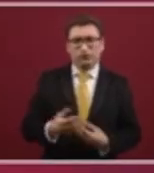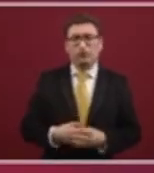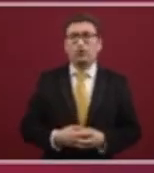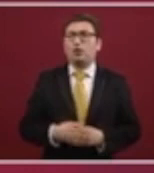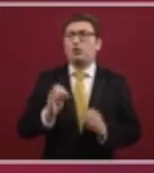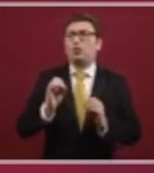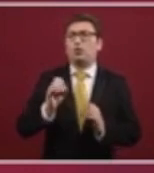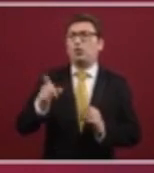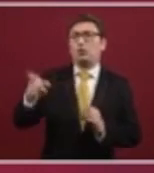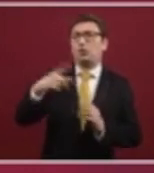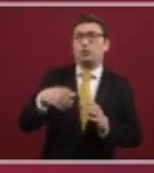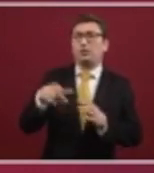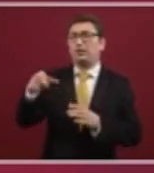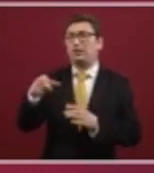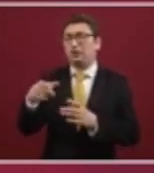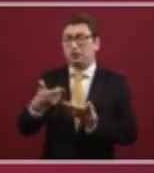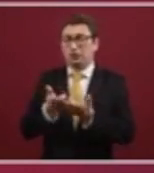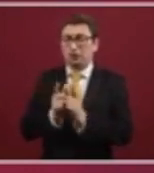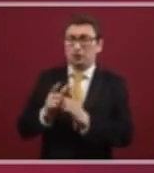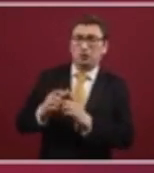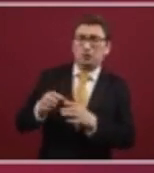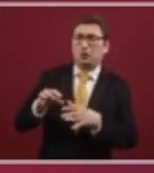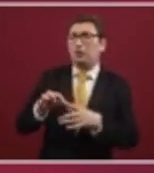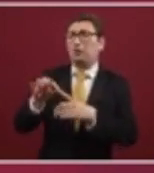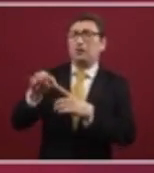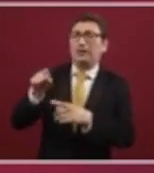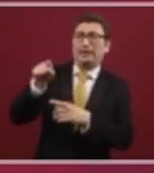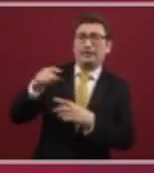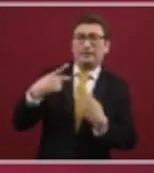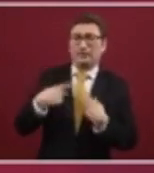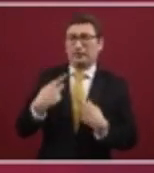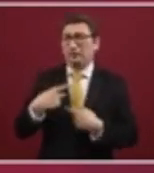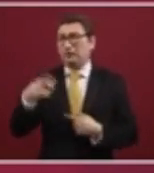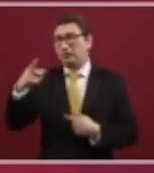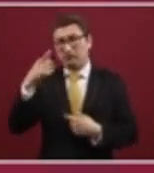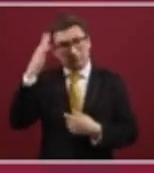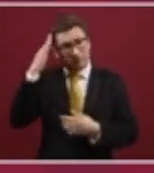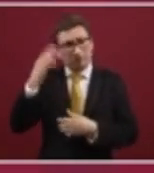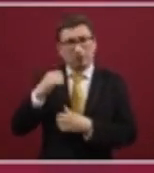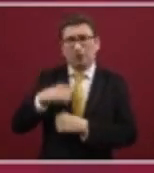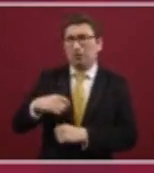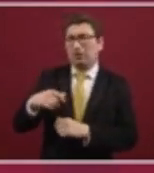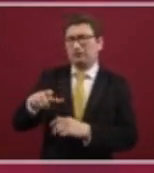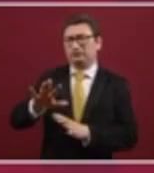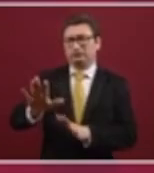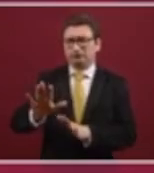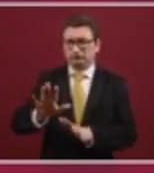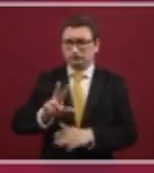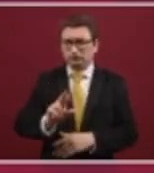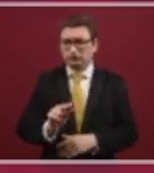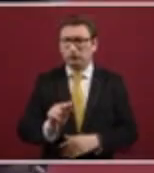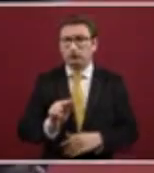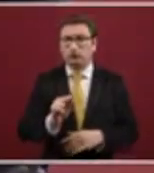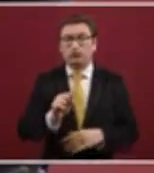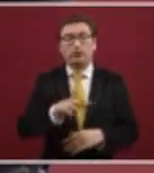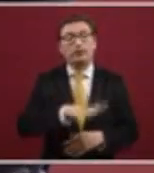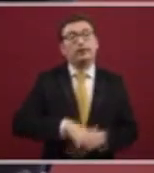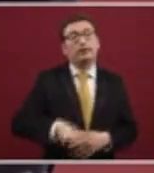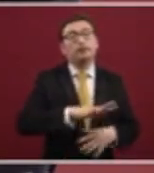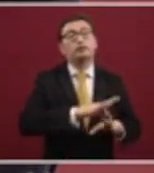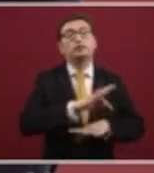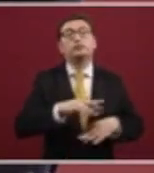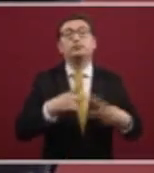a los caudillos, a los caciques, no, al ciudadano, que